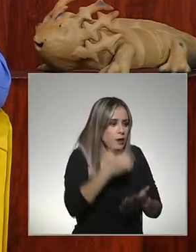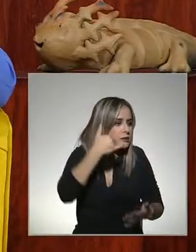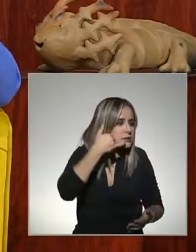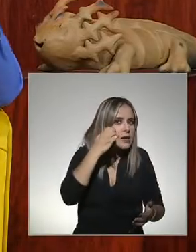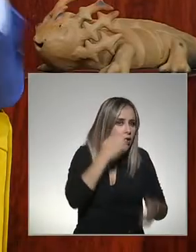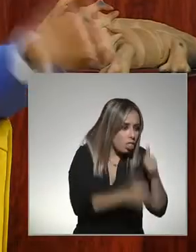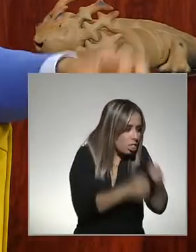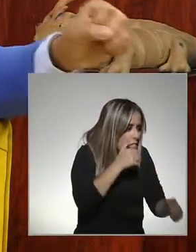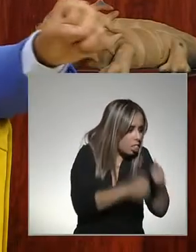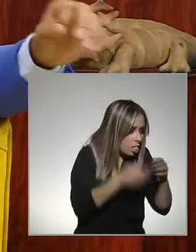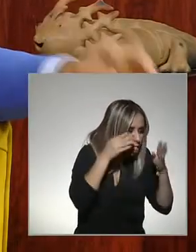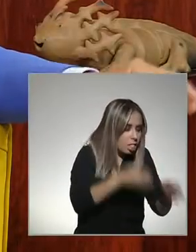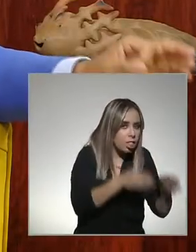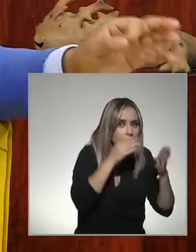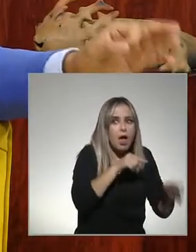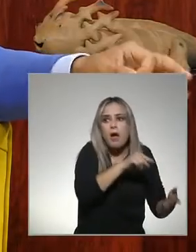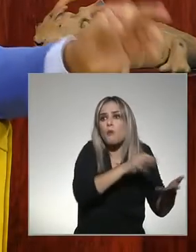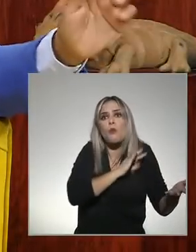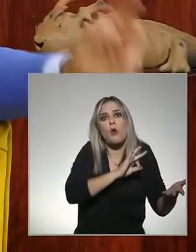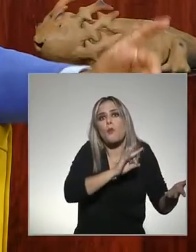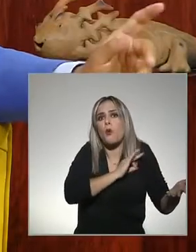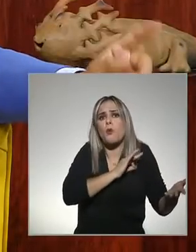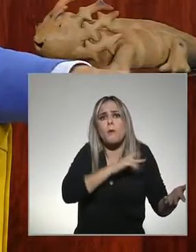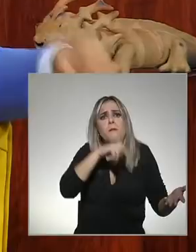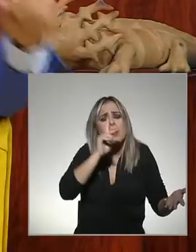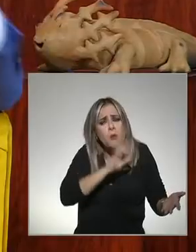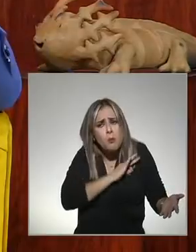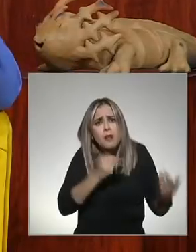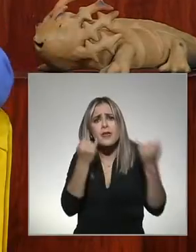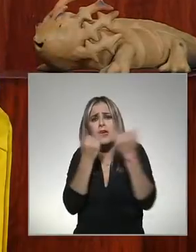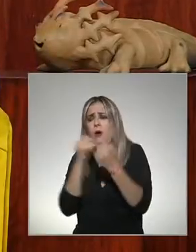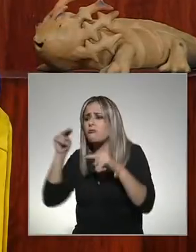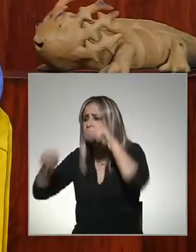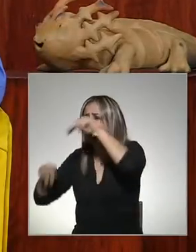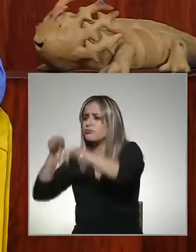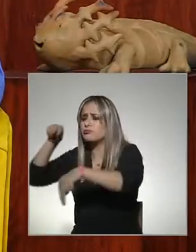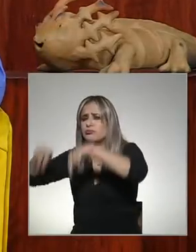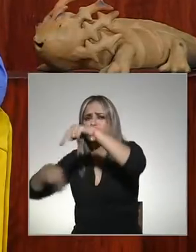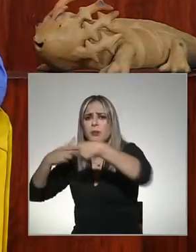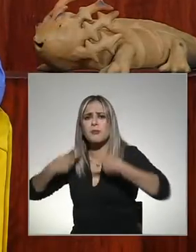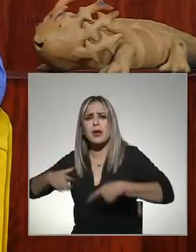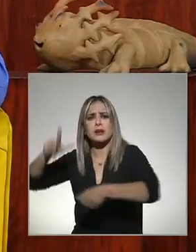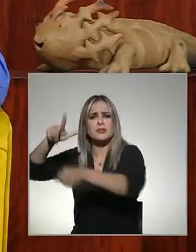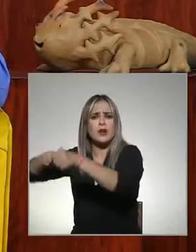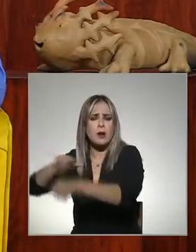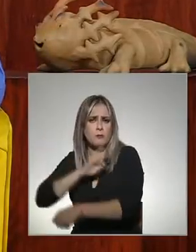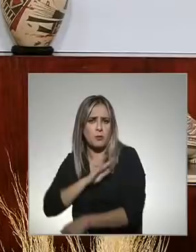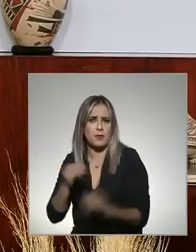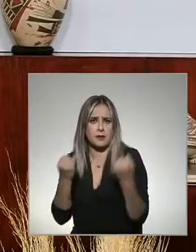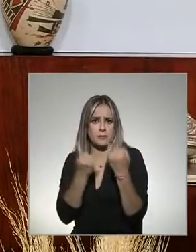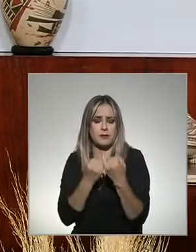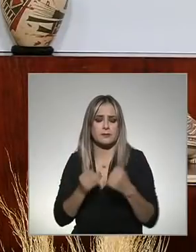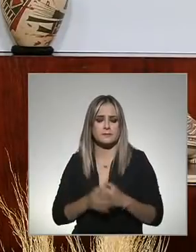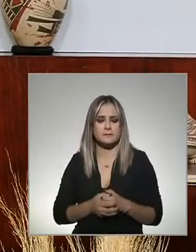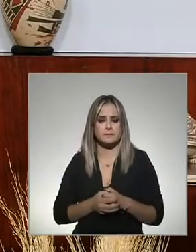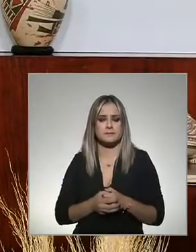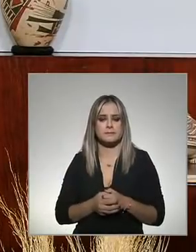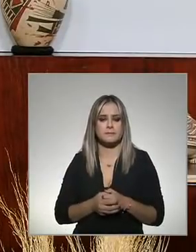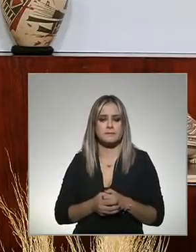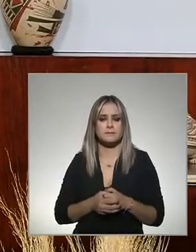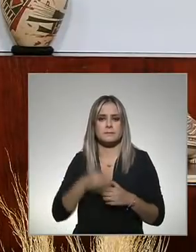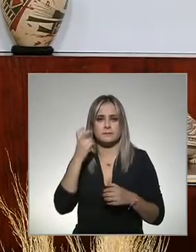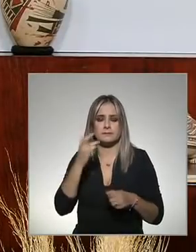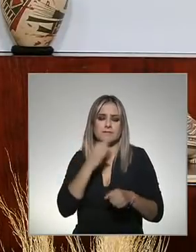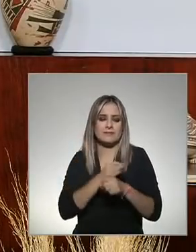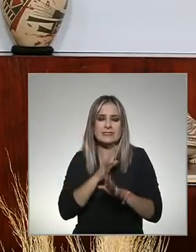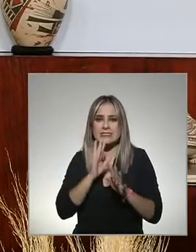celular son situaciones que se retoman de la presencialidad. Yo creo que eso es muy importante también. Ahora bien, algo que para finalizar, ya estamos